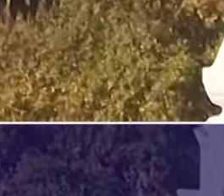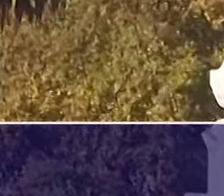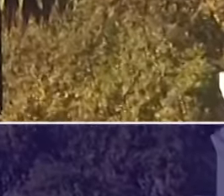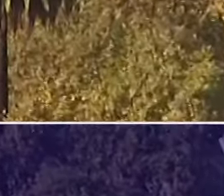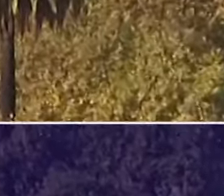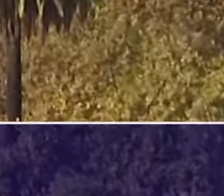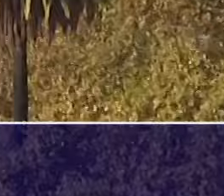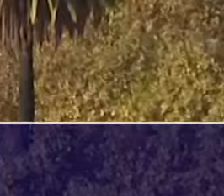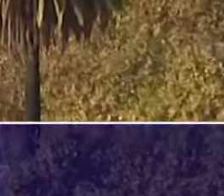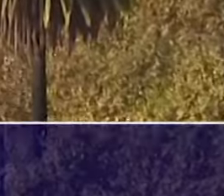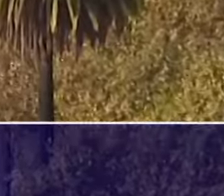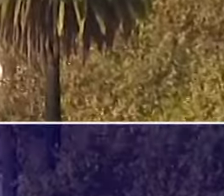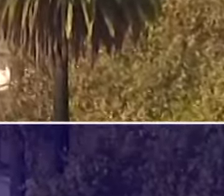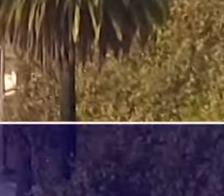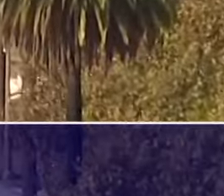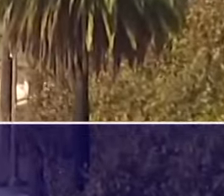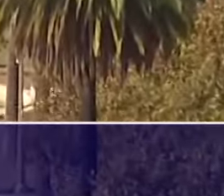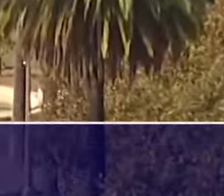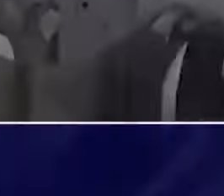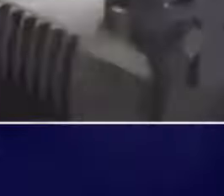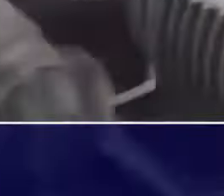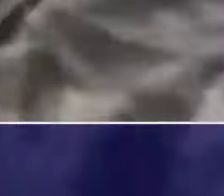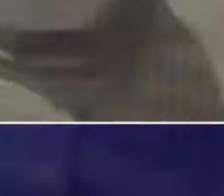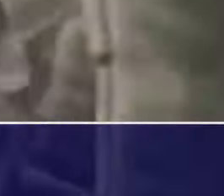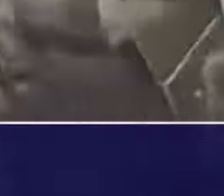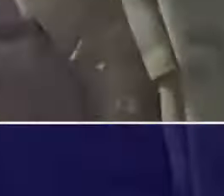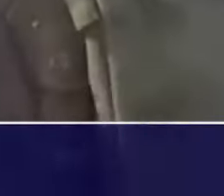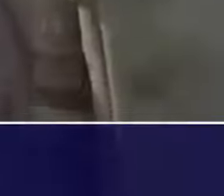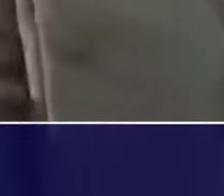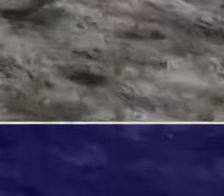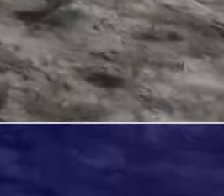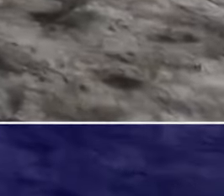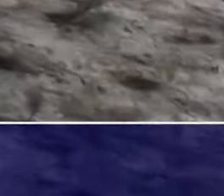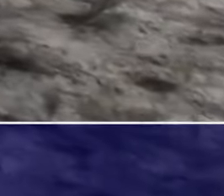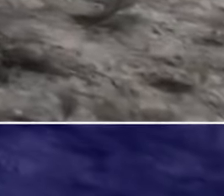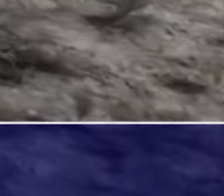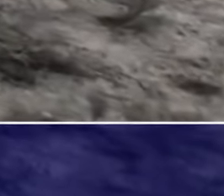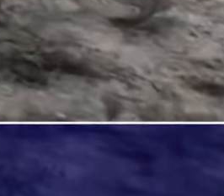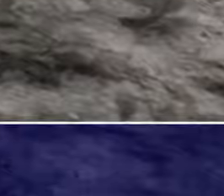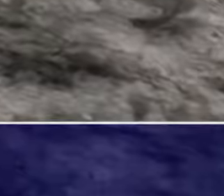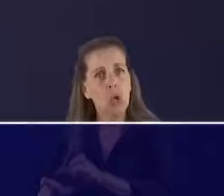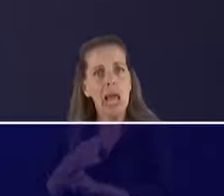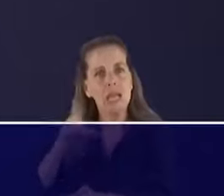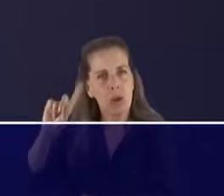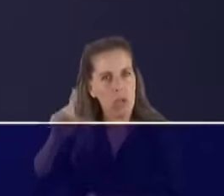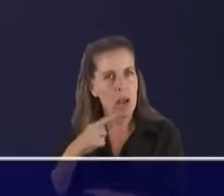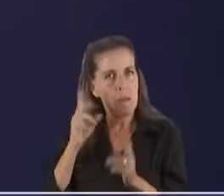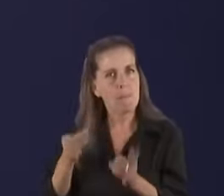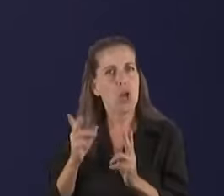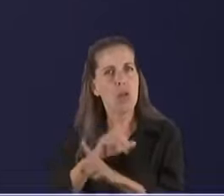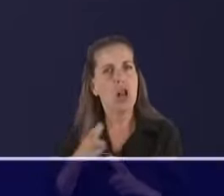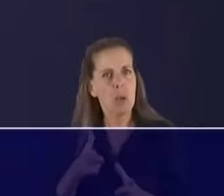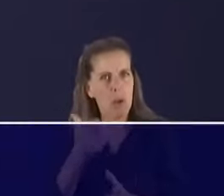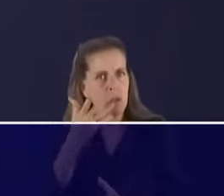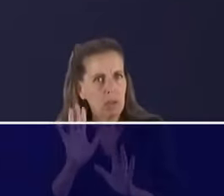de género y a la inclusión del femenino. Ya el Ministerio de Defensa prohibió hablar de soldada o generala. Es un debate que nosotros